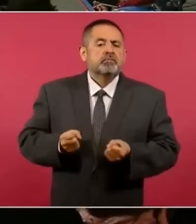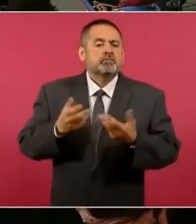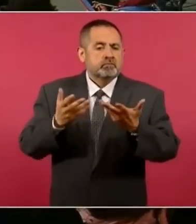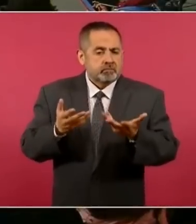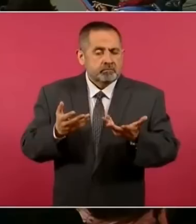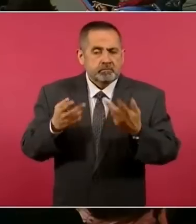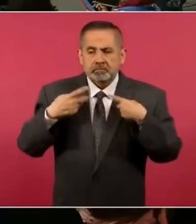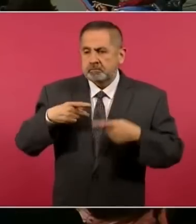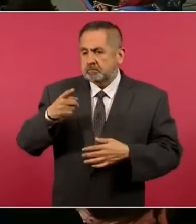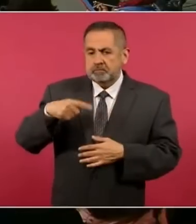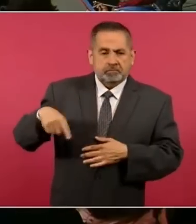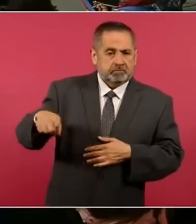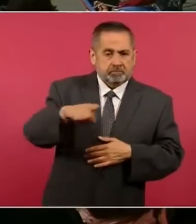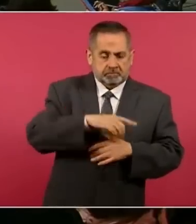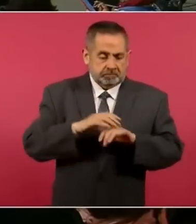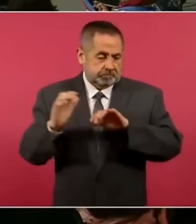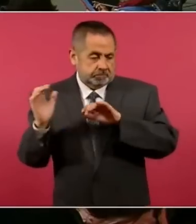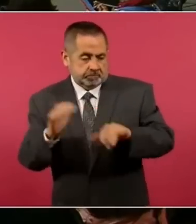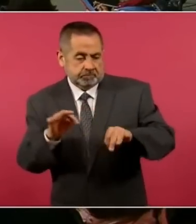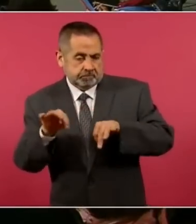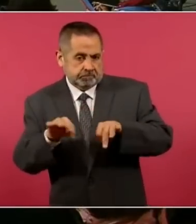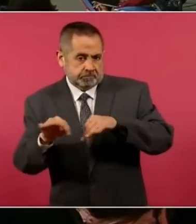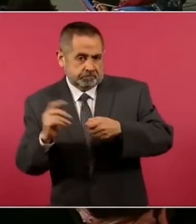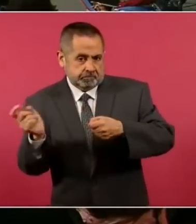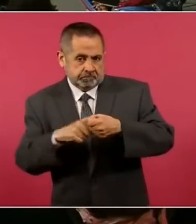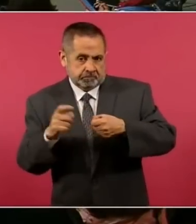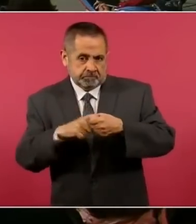los trabajadores inscritos